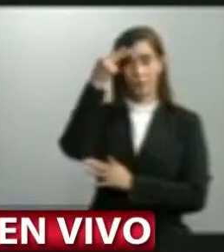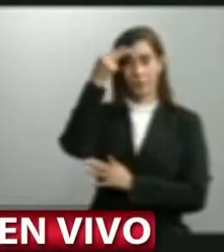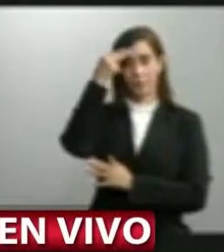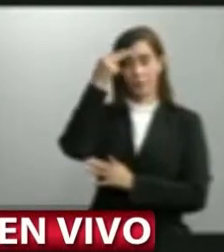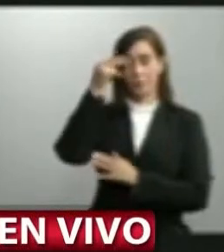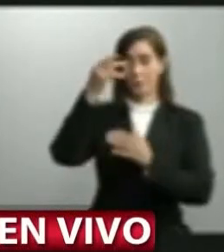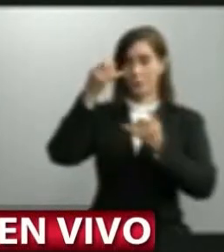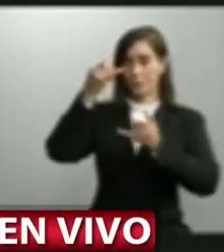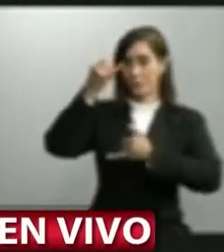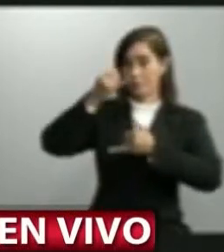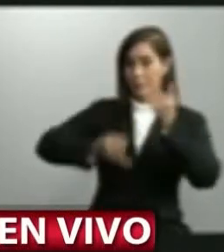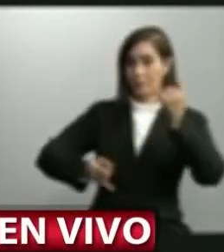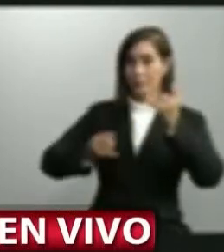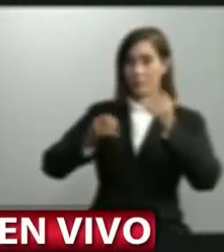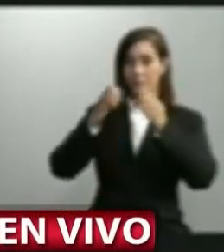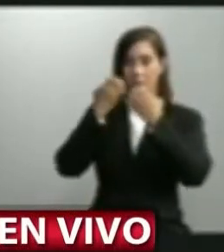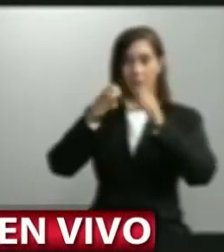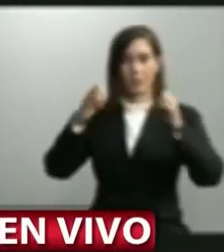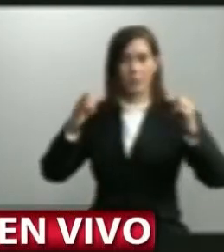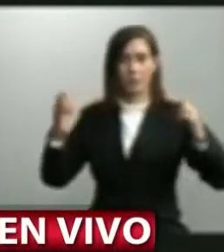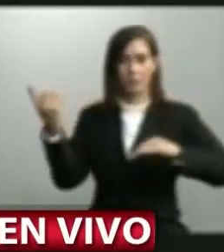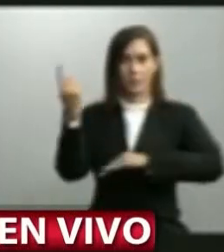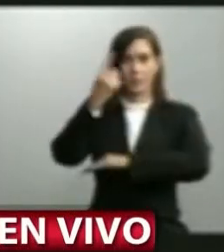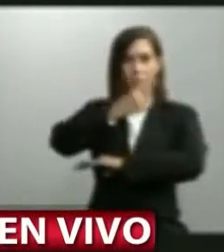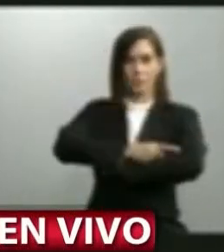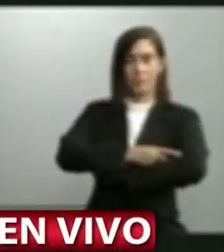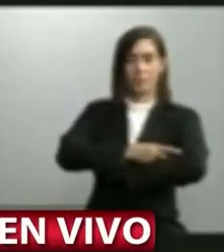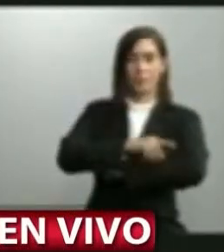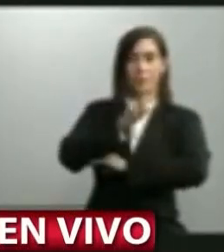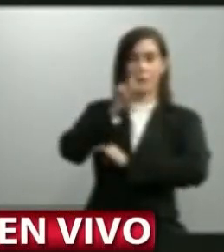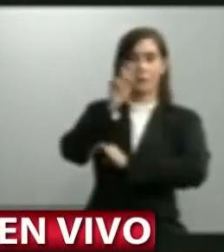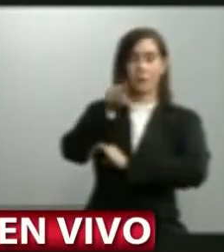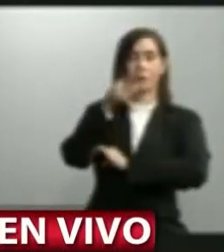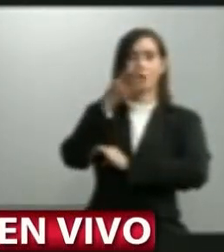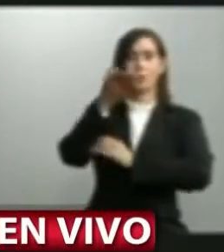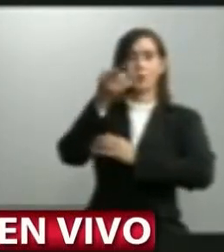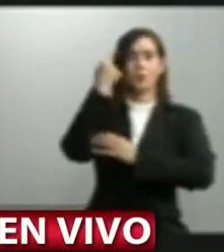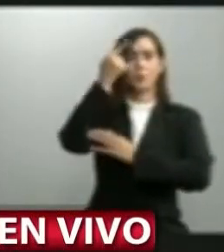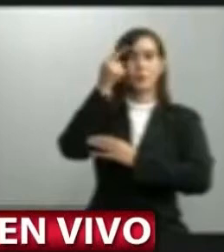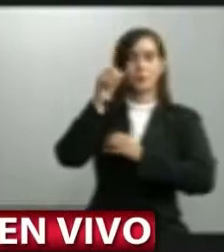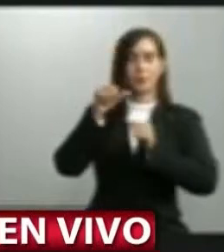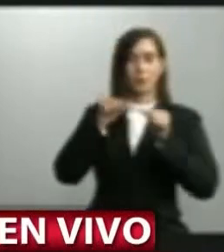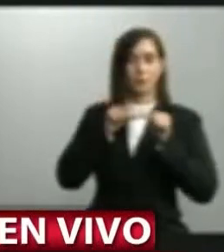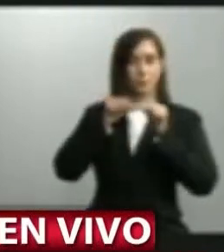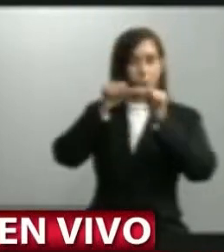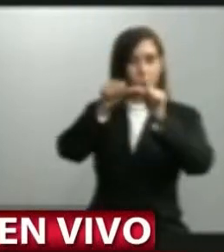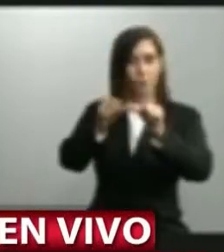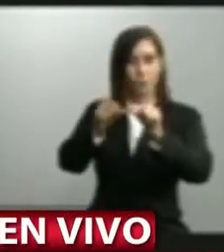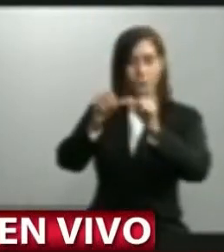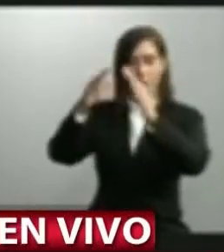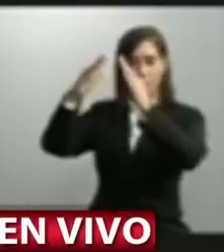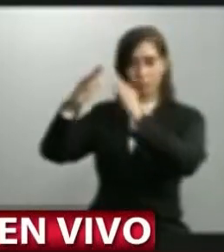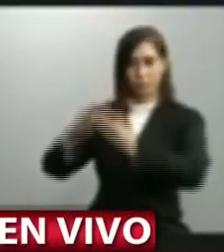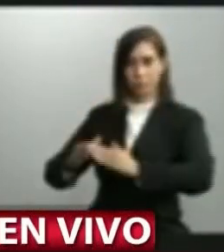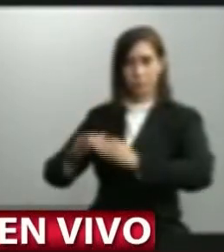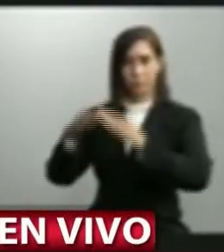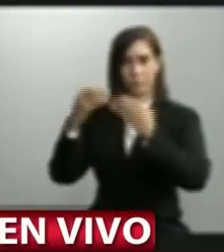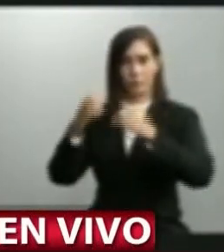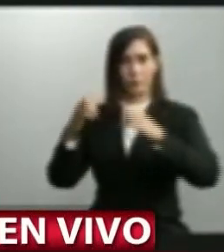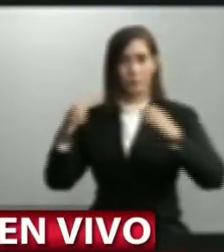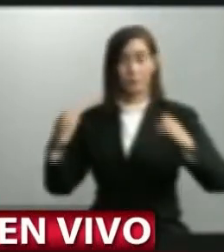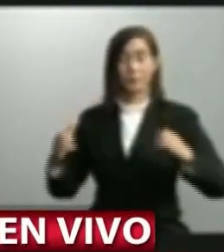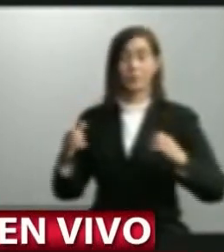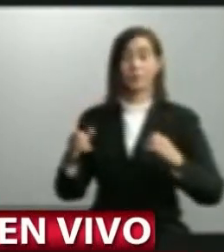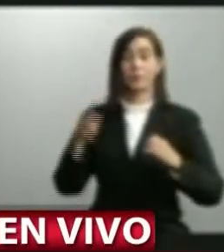Danilo Medina, nos gustaría saber si usted recomienda una extensión de dicho plazo y también preguntar